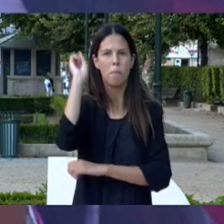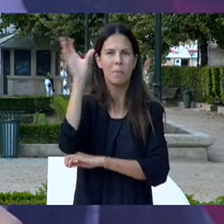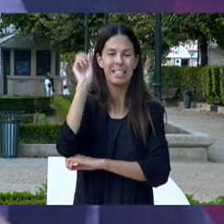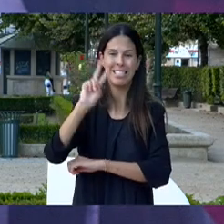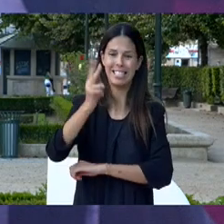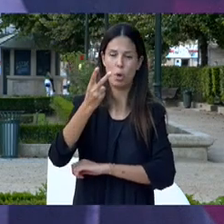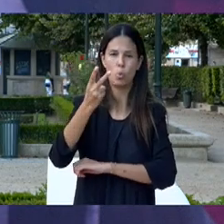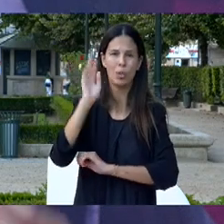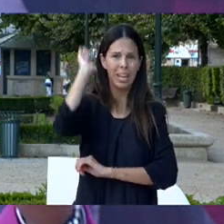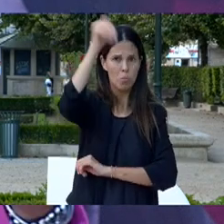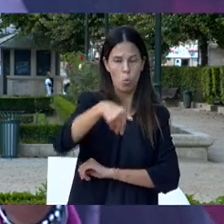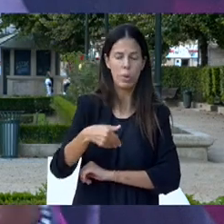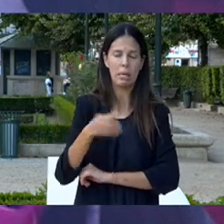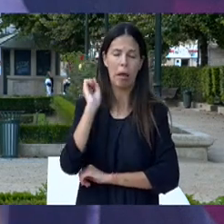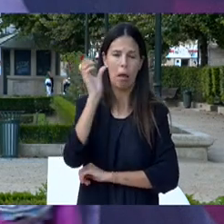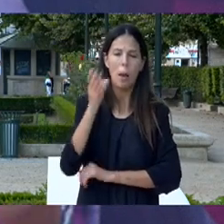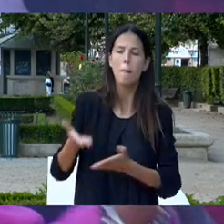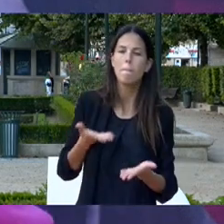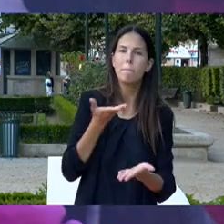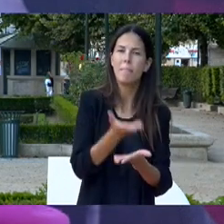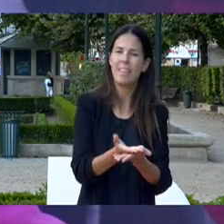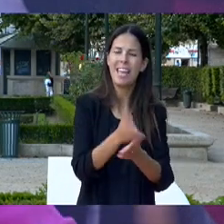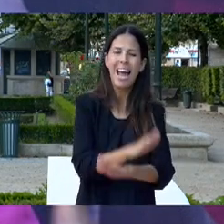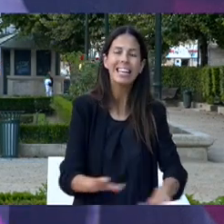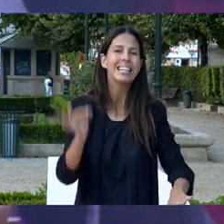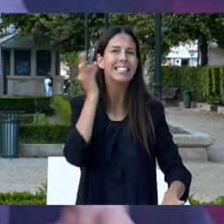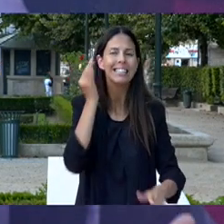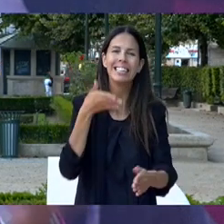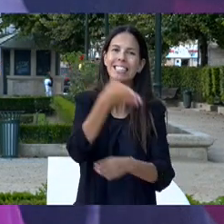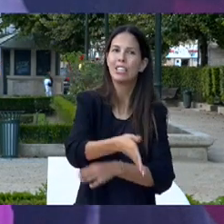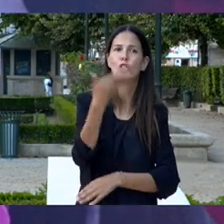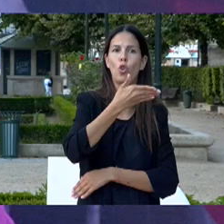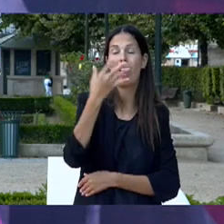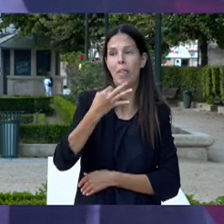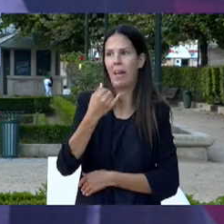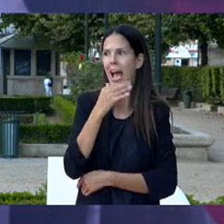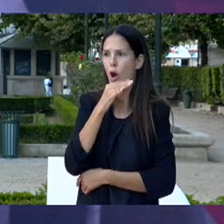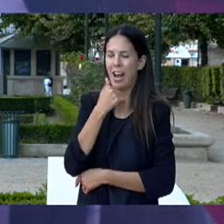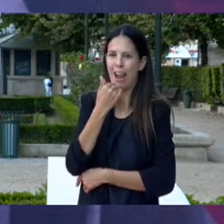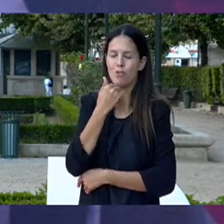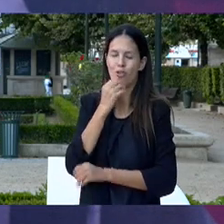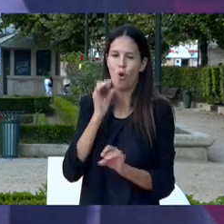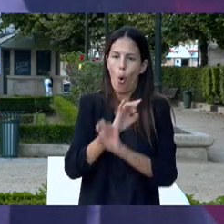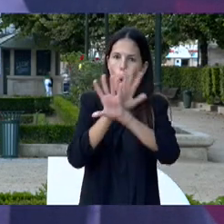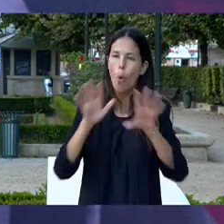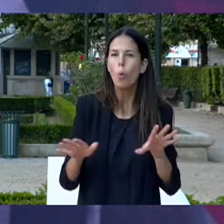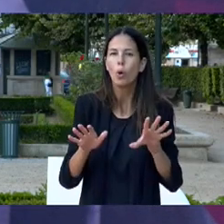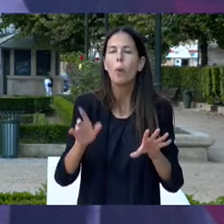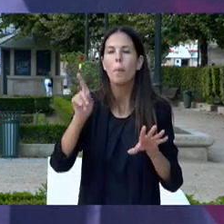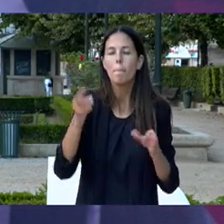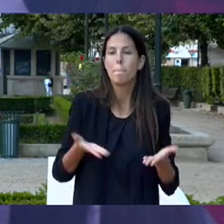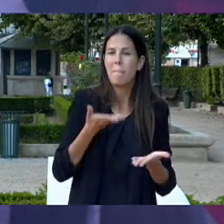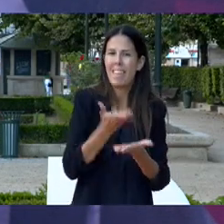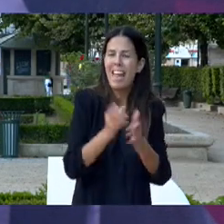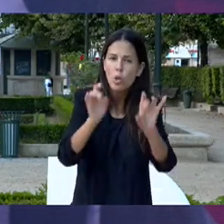que pedía que as nenas tiñan que ir á escola, algo que agora nos parece tan obvio, non? E pedía igualdade de trato